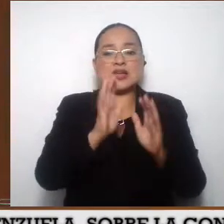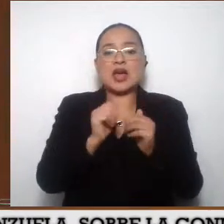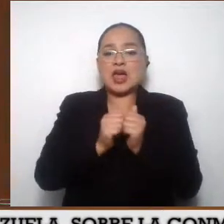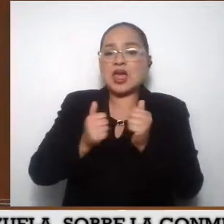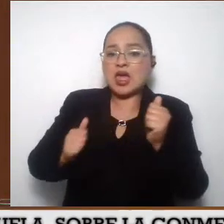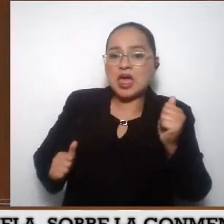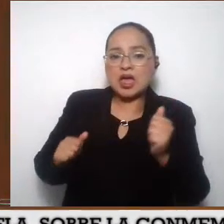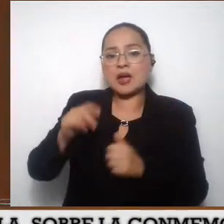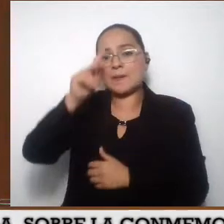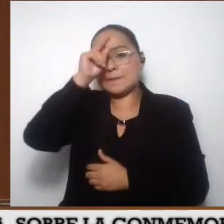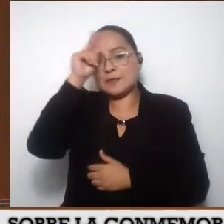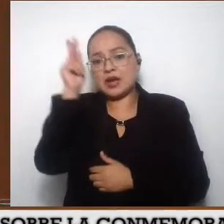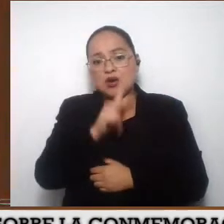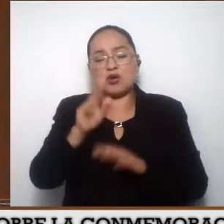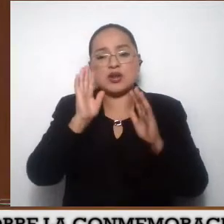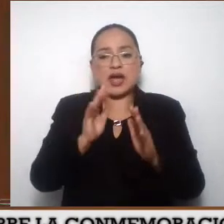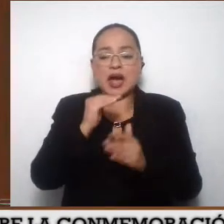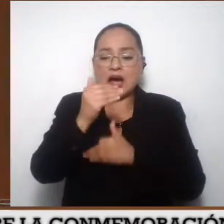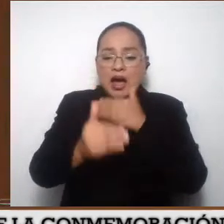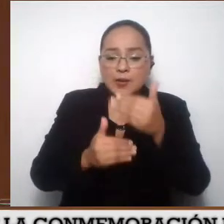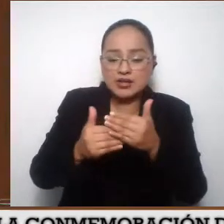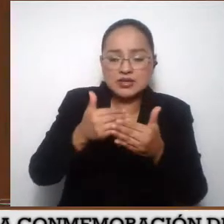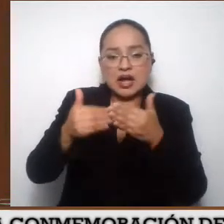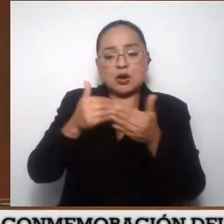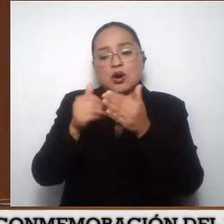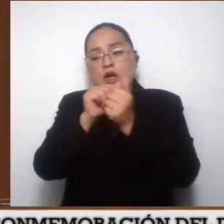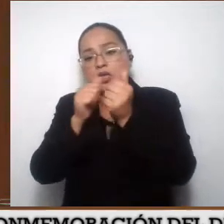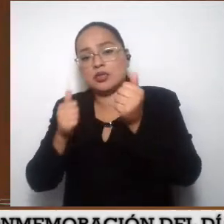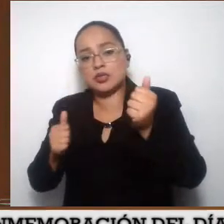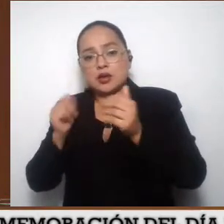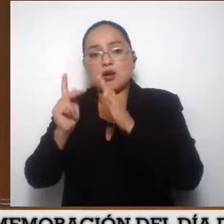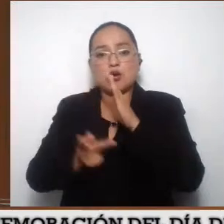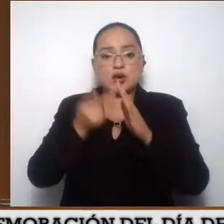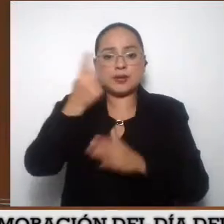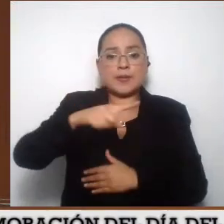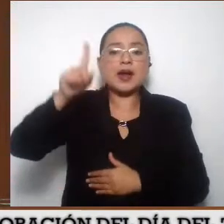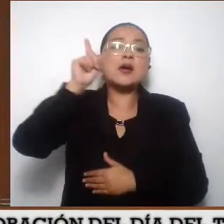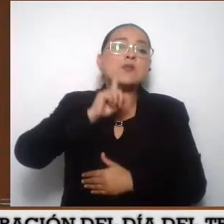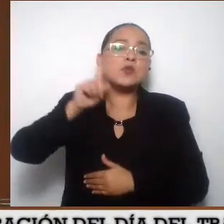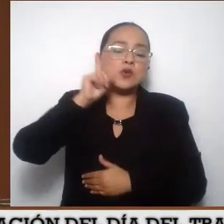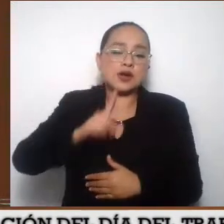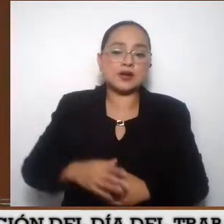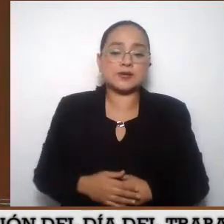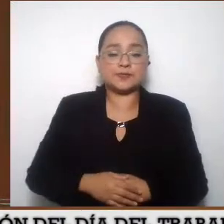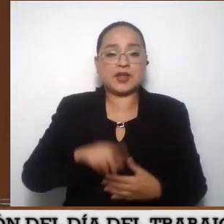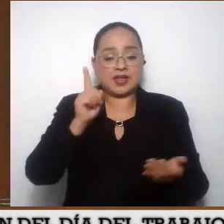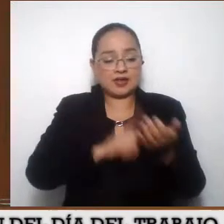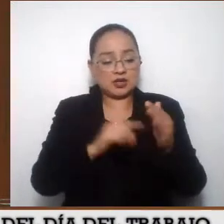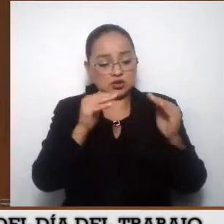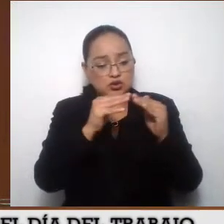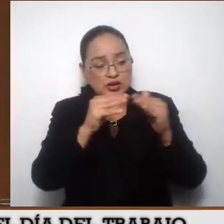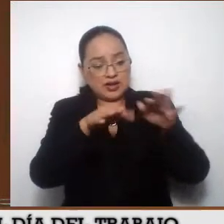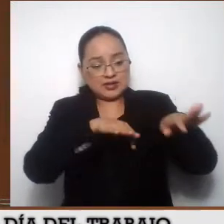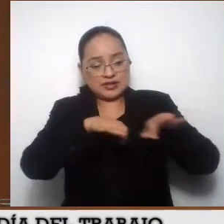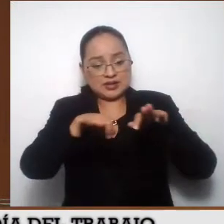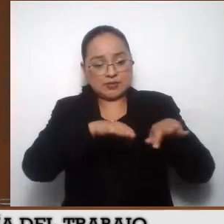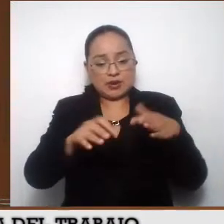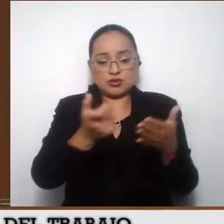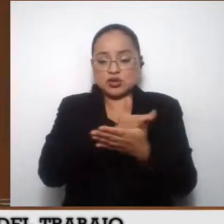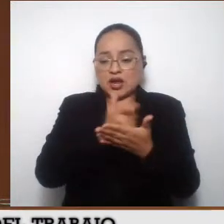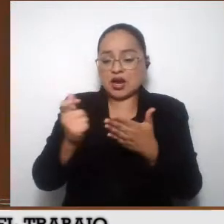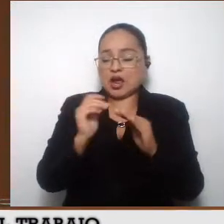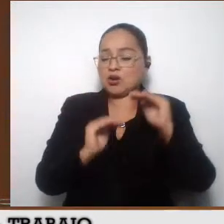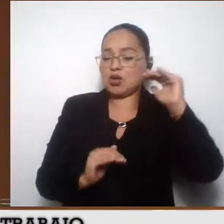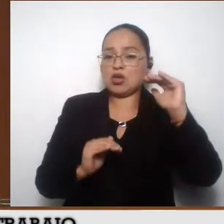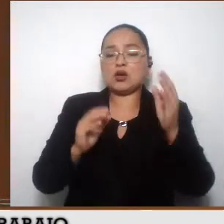había logrado en materia de equidad de género. El trabajo doméstico, las brechas salariales o la poca